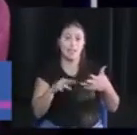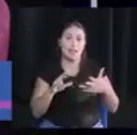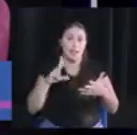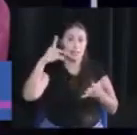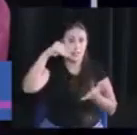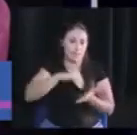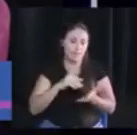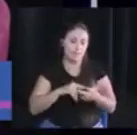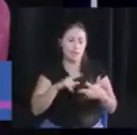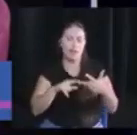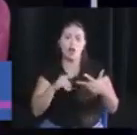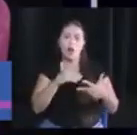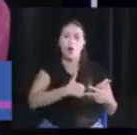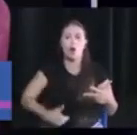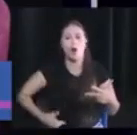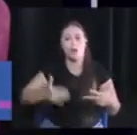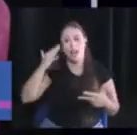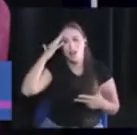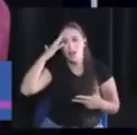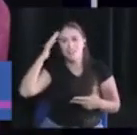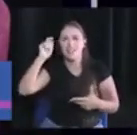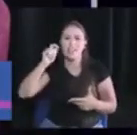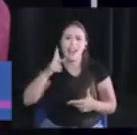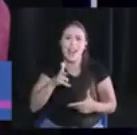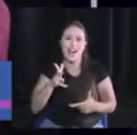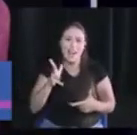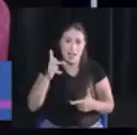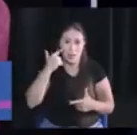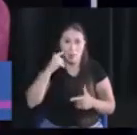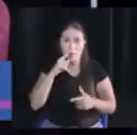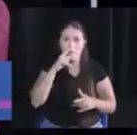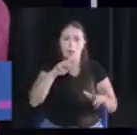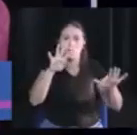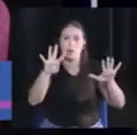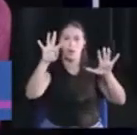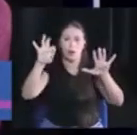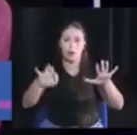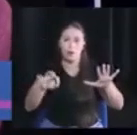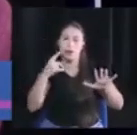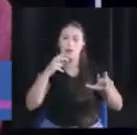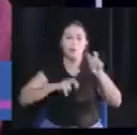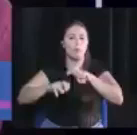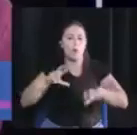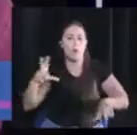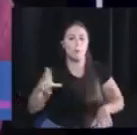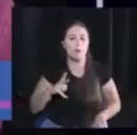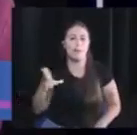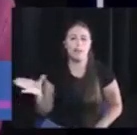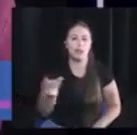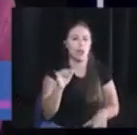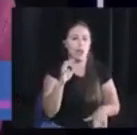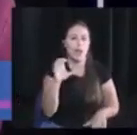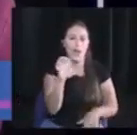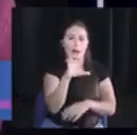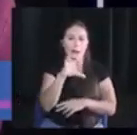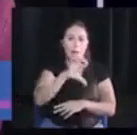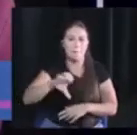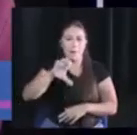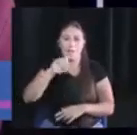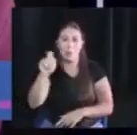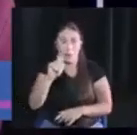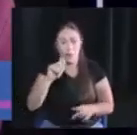intento, gobierno encabezado por el herrerismo en 1990, intenta la privatización de las empresas públicas y